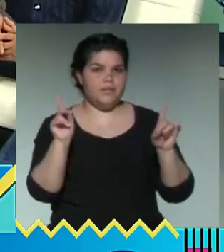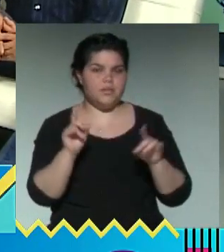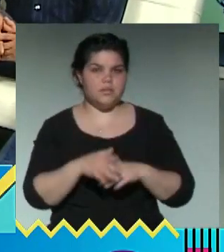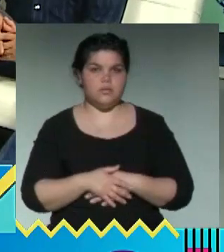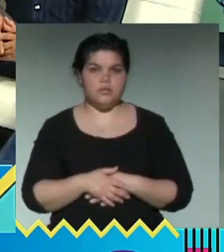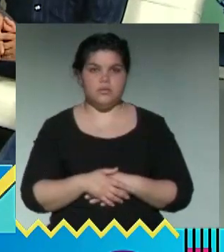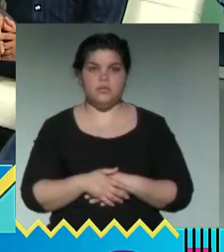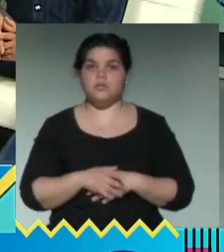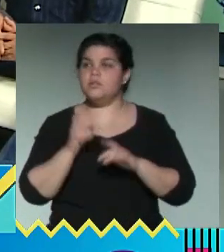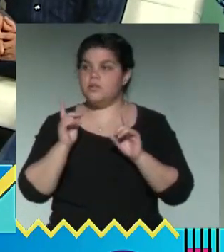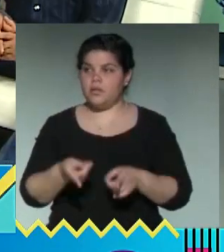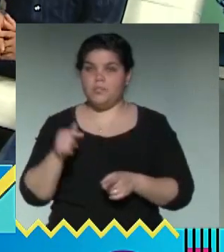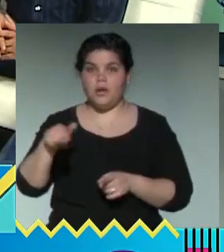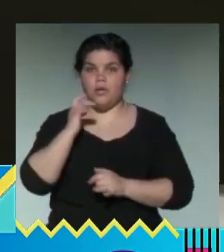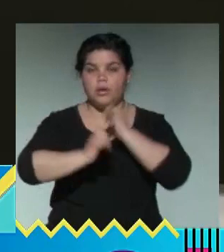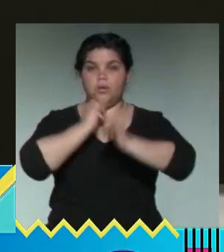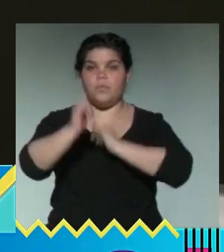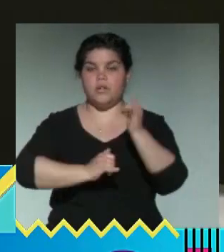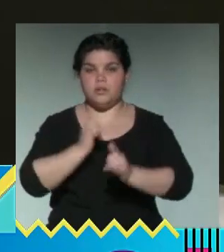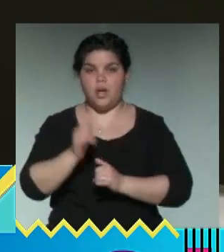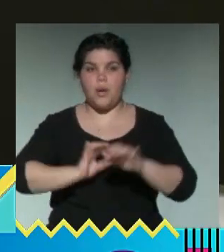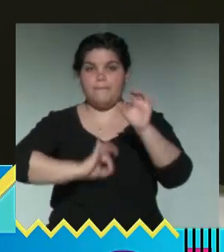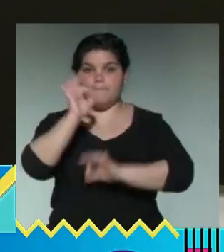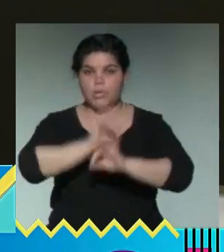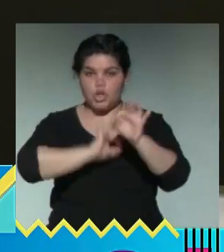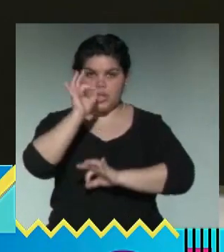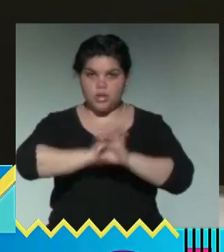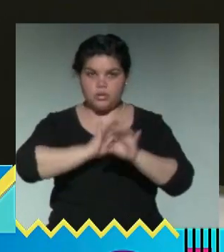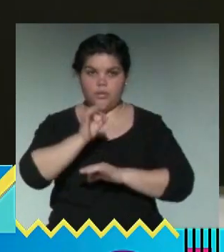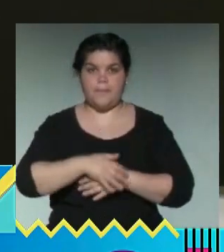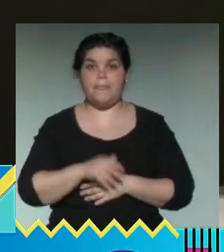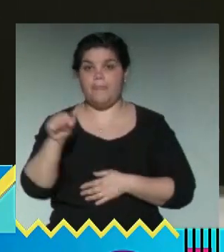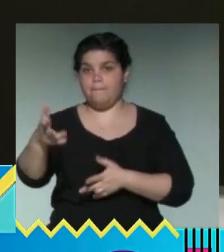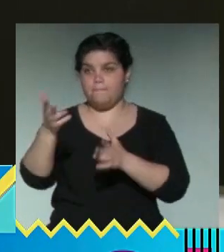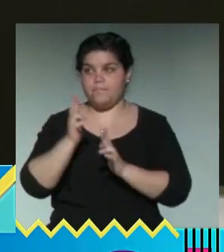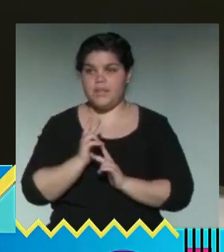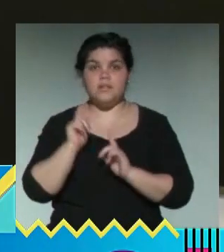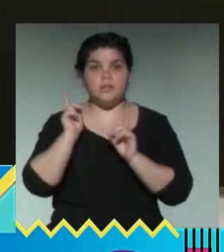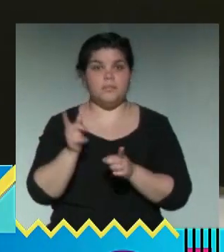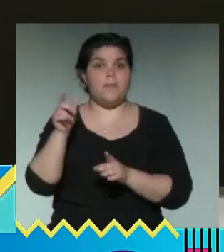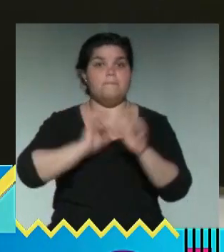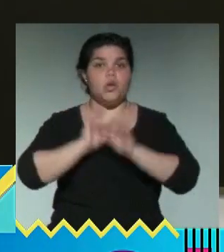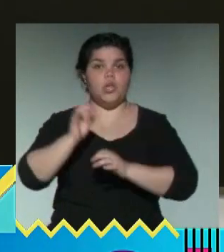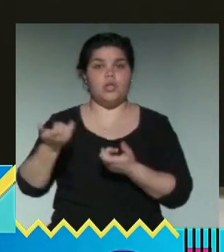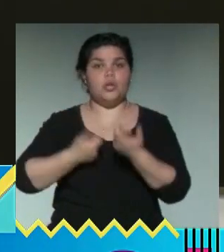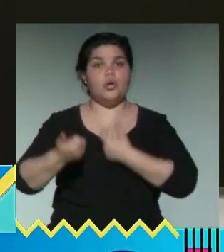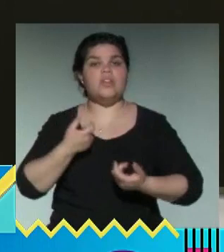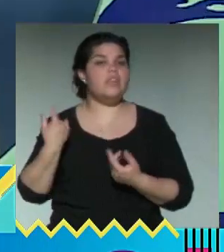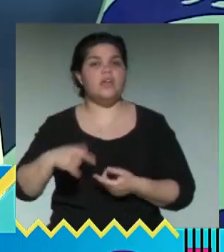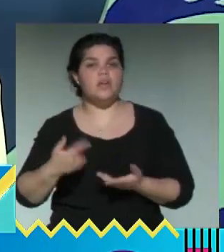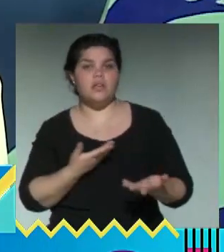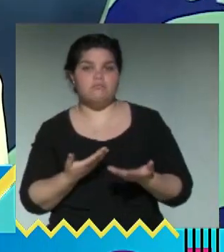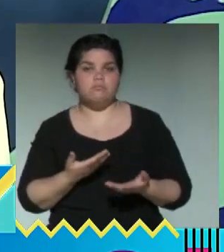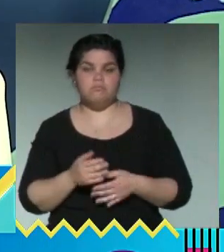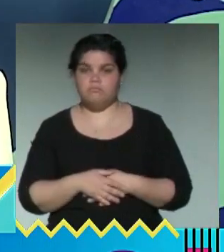Bueno, y ahora sí empezar a hablar de los proyectos puntualmente. Andrés, ya tomaste la palabra. Bueno, presentar ese proyecto que hicieron ustedes. Y este proyecto